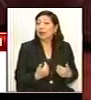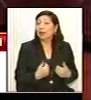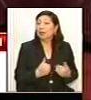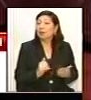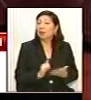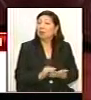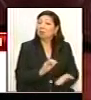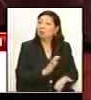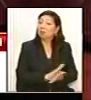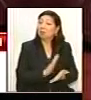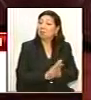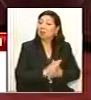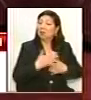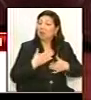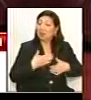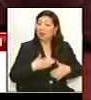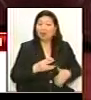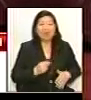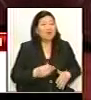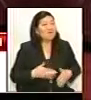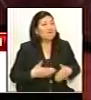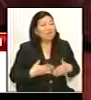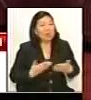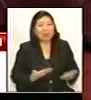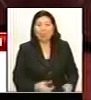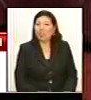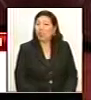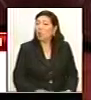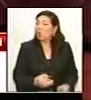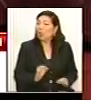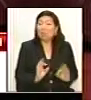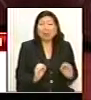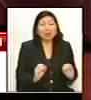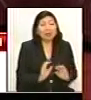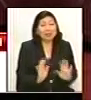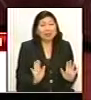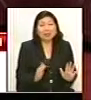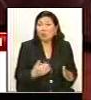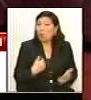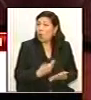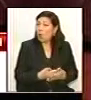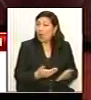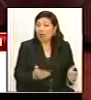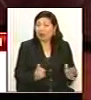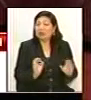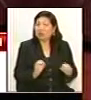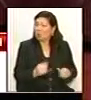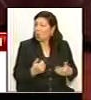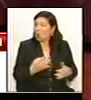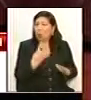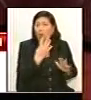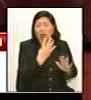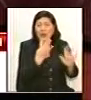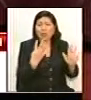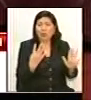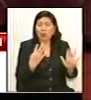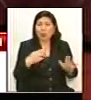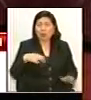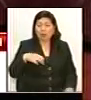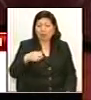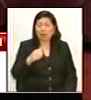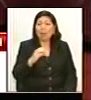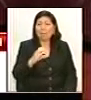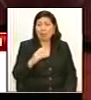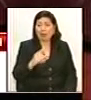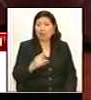estar tranquilos, y yo no podría juzgar, porque tampoco no es que no ha habido, ¿no? Han habido 49 PAC